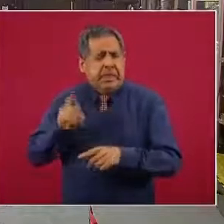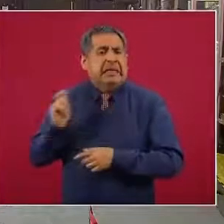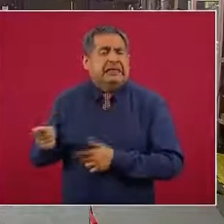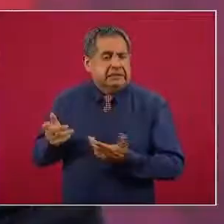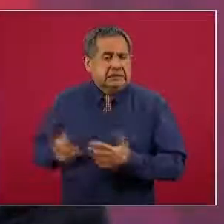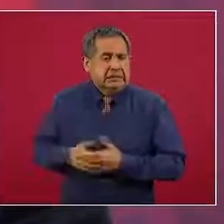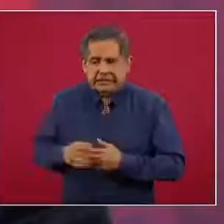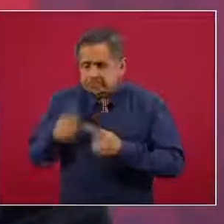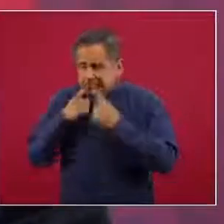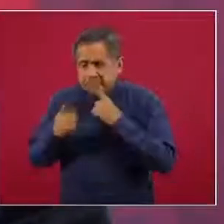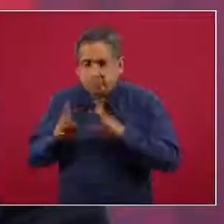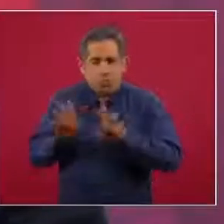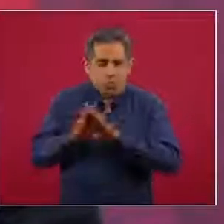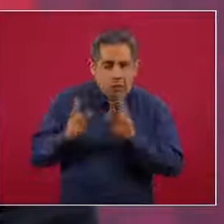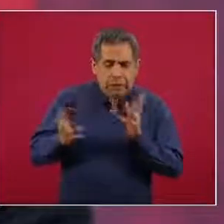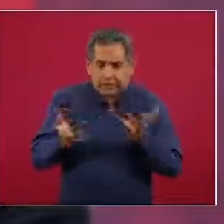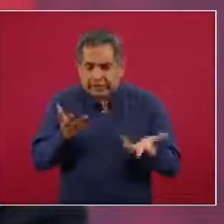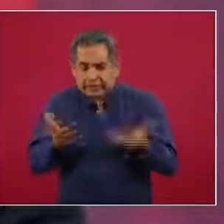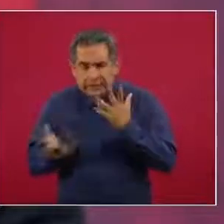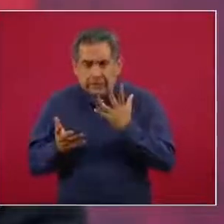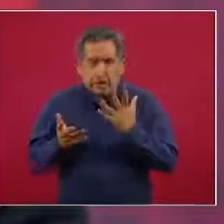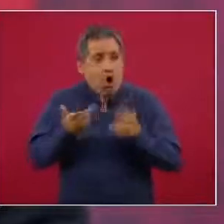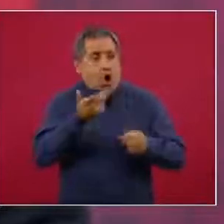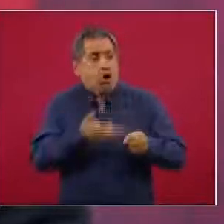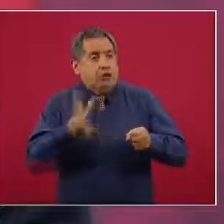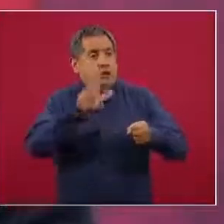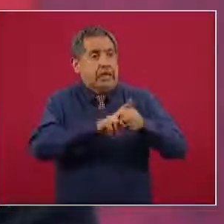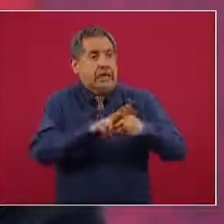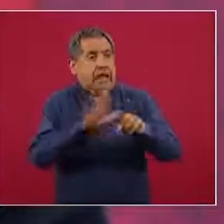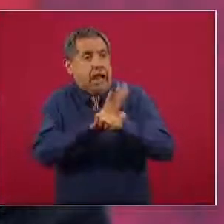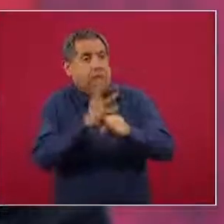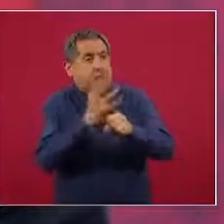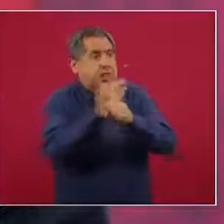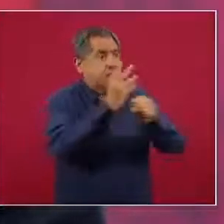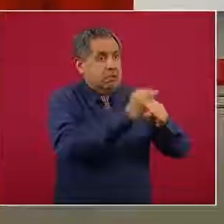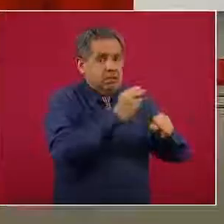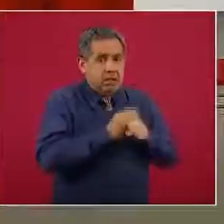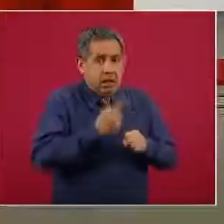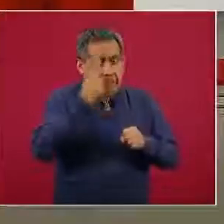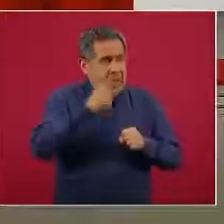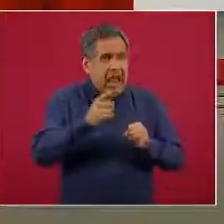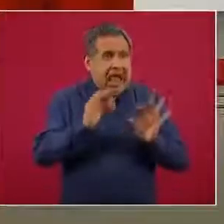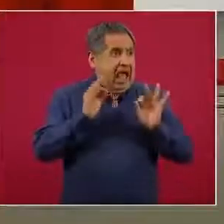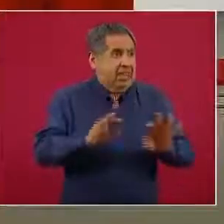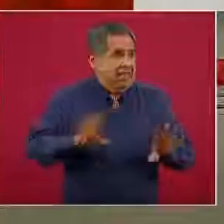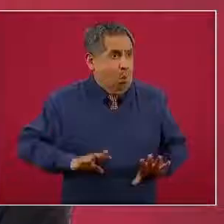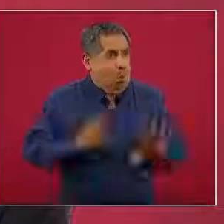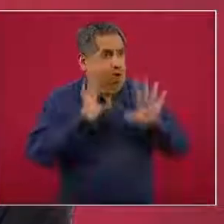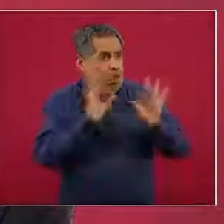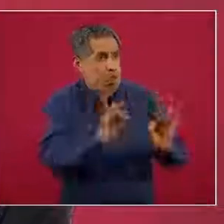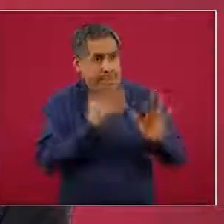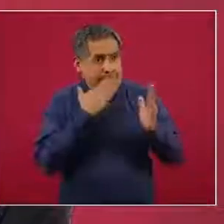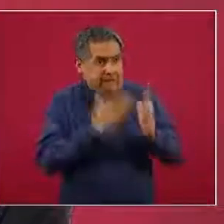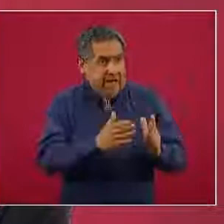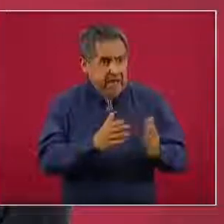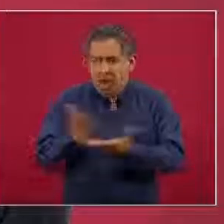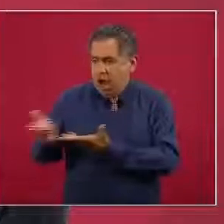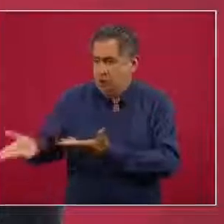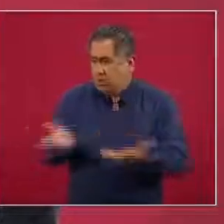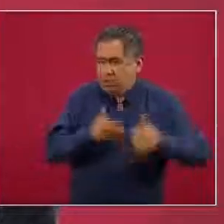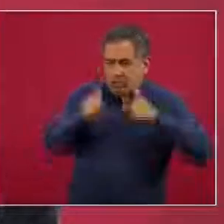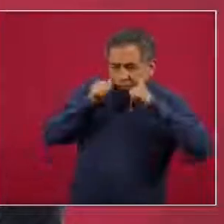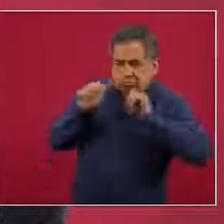es adaptar el uso de los hospitales para hacerlos óptimos, para mejorar la calidad de la